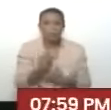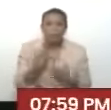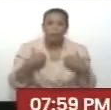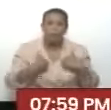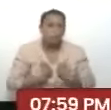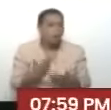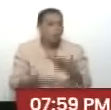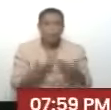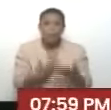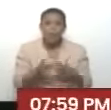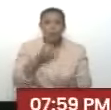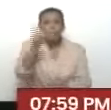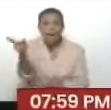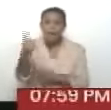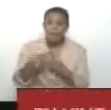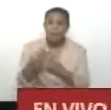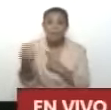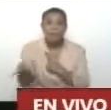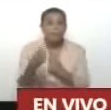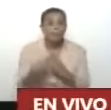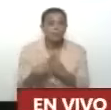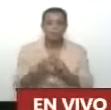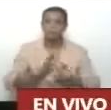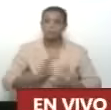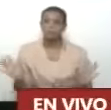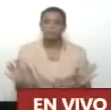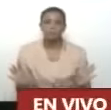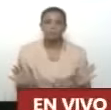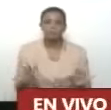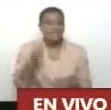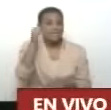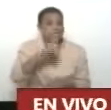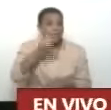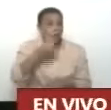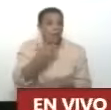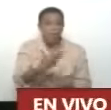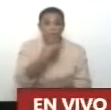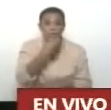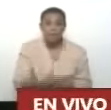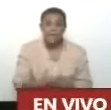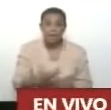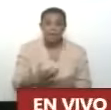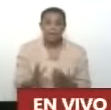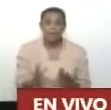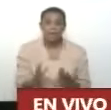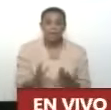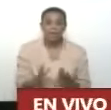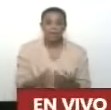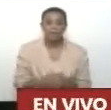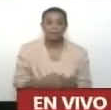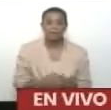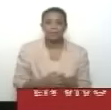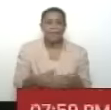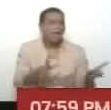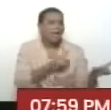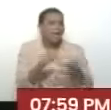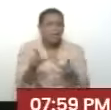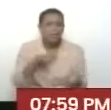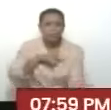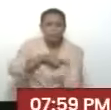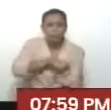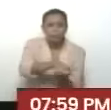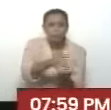ambulancia, vas y vienes. Y el sábado 2 de diciembre en la noche, 10 de la noche, me puso, acabo de